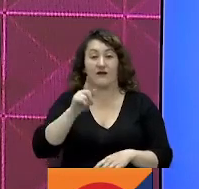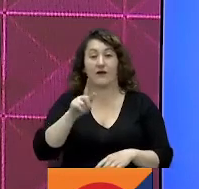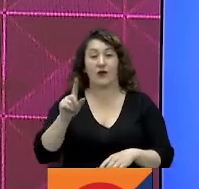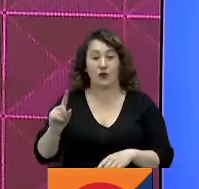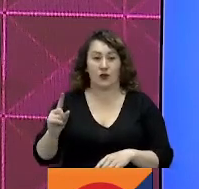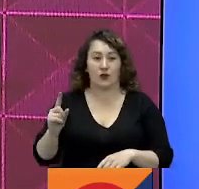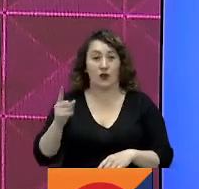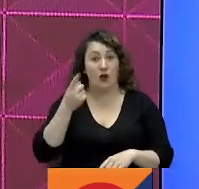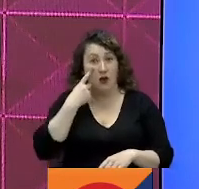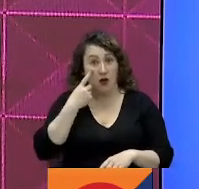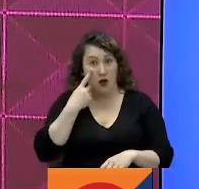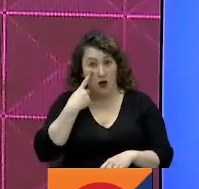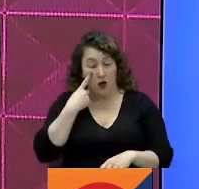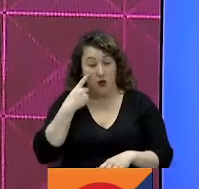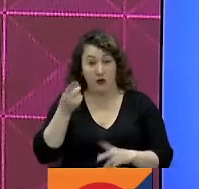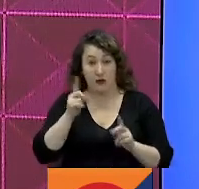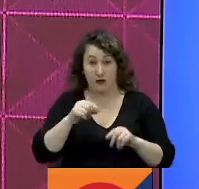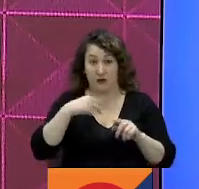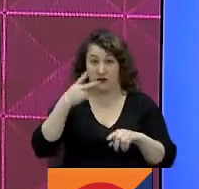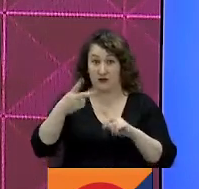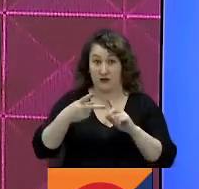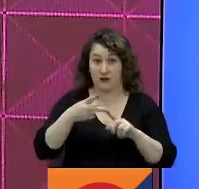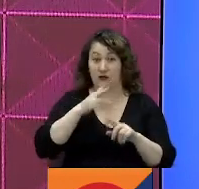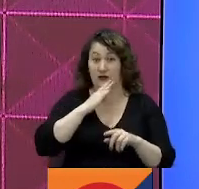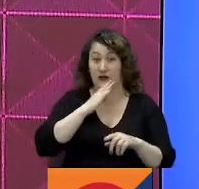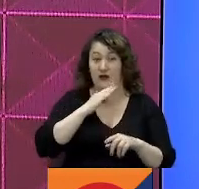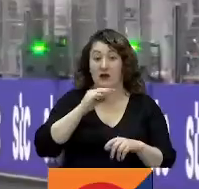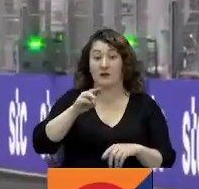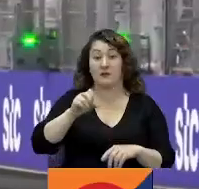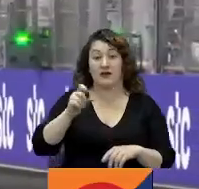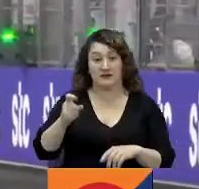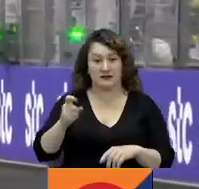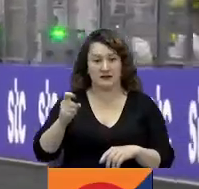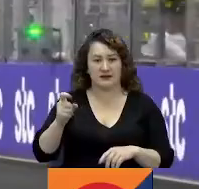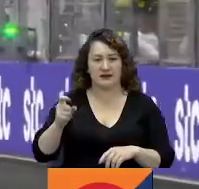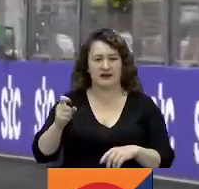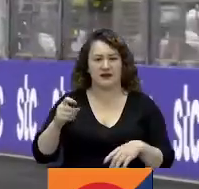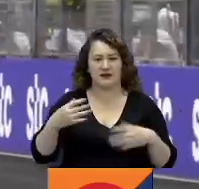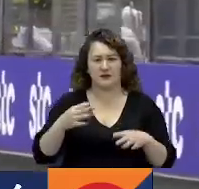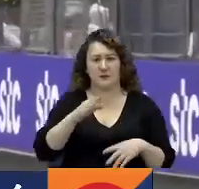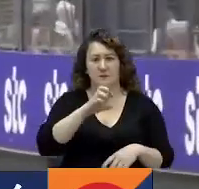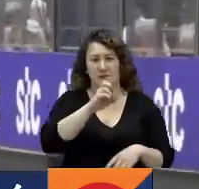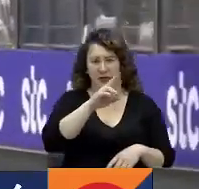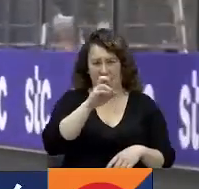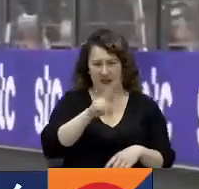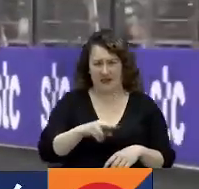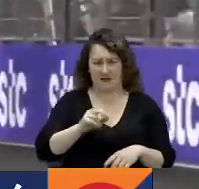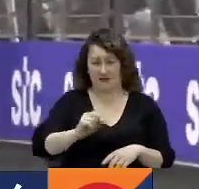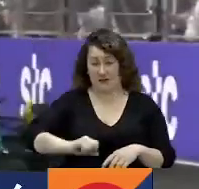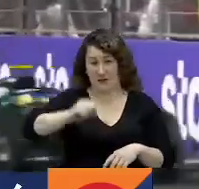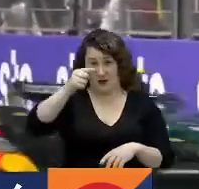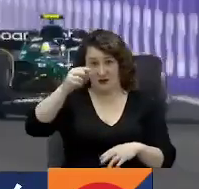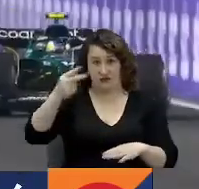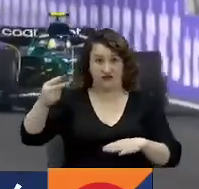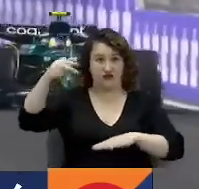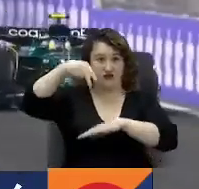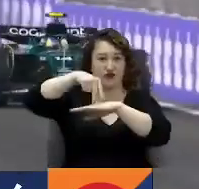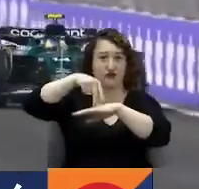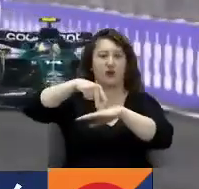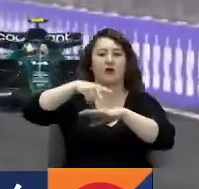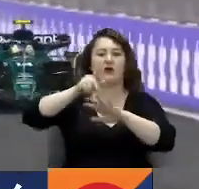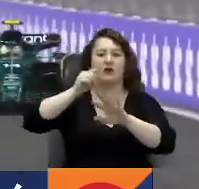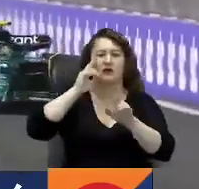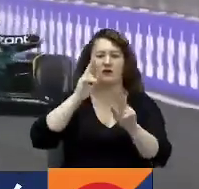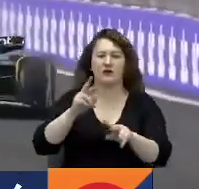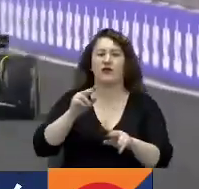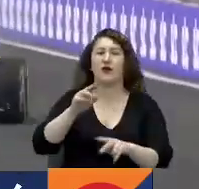con la carrera brillante del bicampeón del mundo, Max Verstappen. Pérez, que había logrado la pole position en la clasificación, vio como Fernando